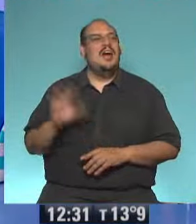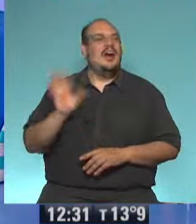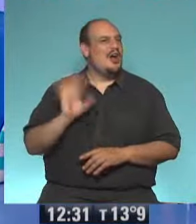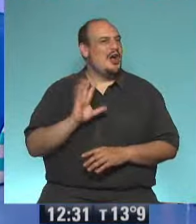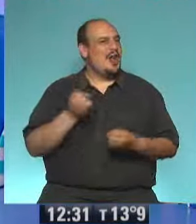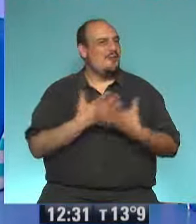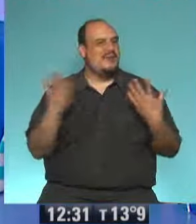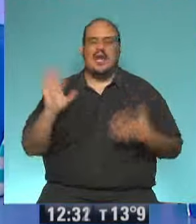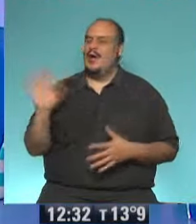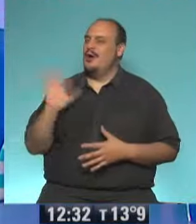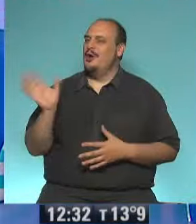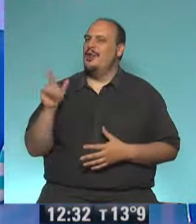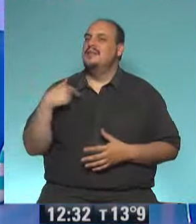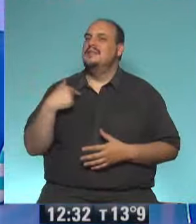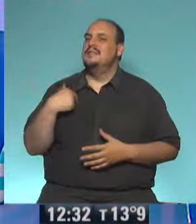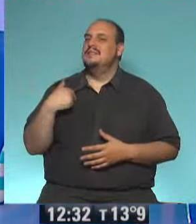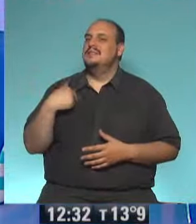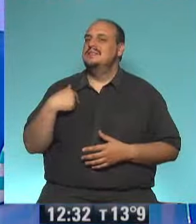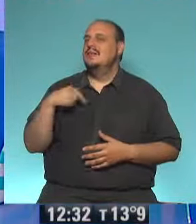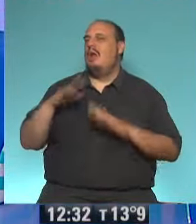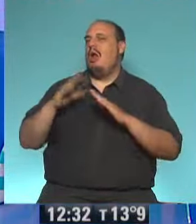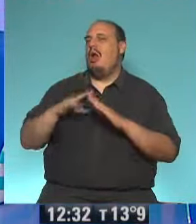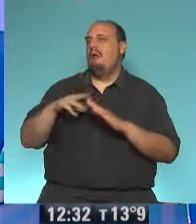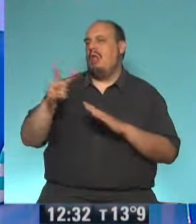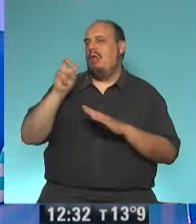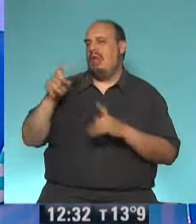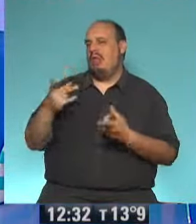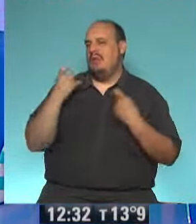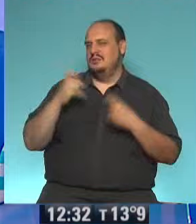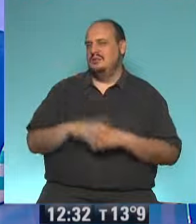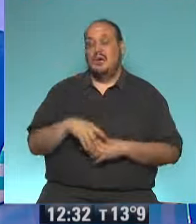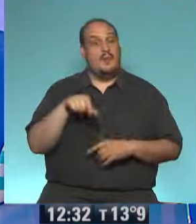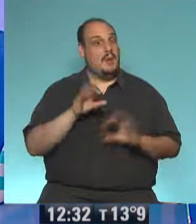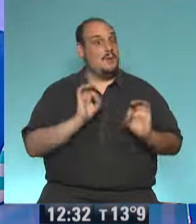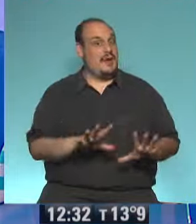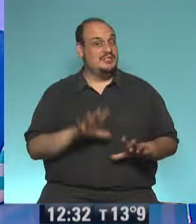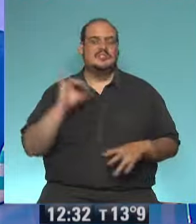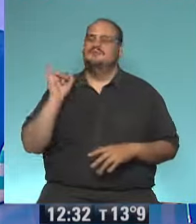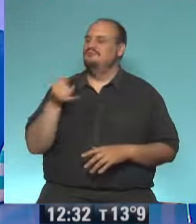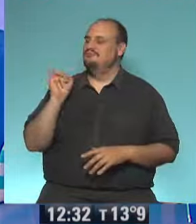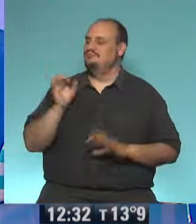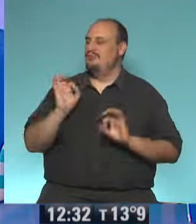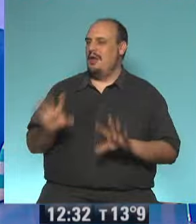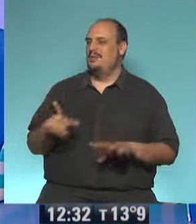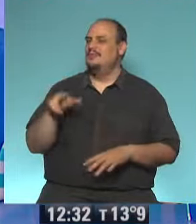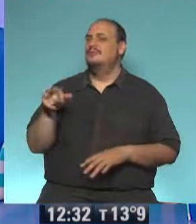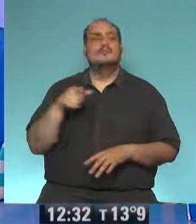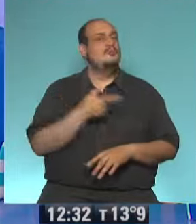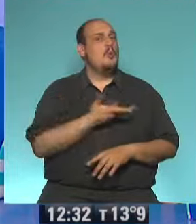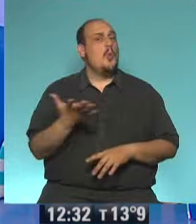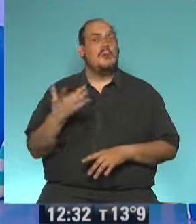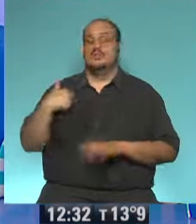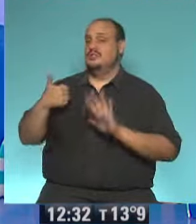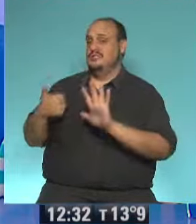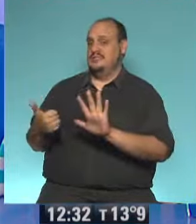¿cómo te va? Hola, ¿qué tal, señor? Sí, muy bien. Vengo a alquilar una casa para mi una familia. Una casa para estas vacaciones. Sí, para estas vacaciones. Bueno, primero decime cuántos son. Somos